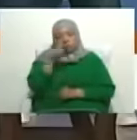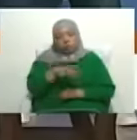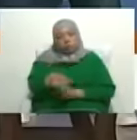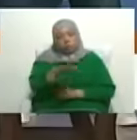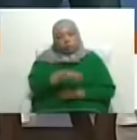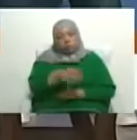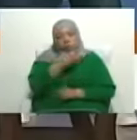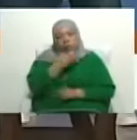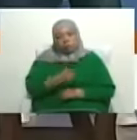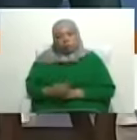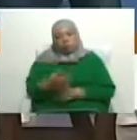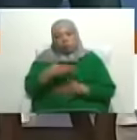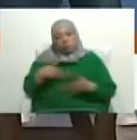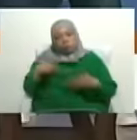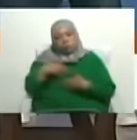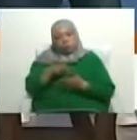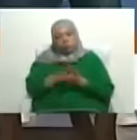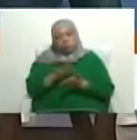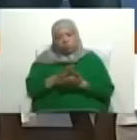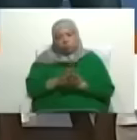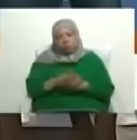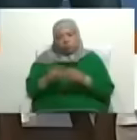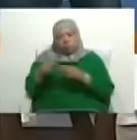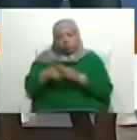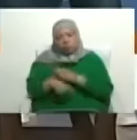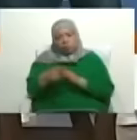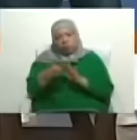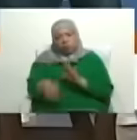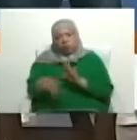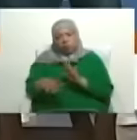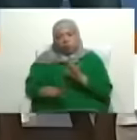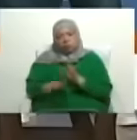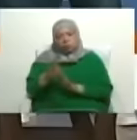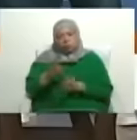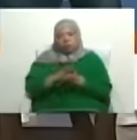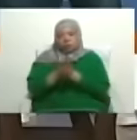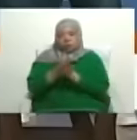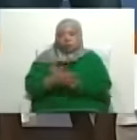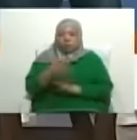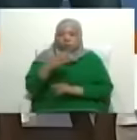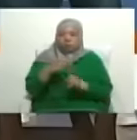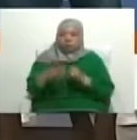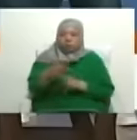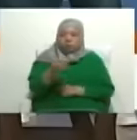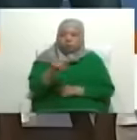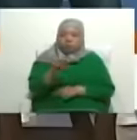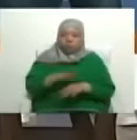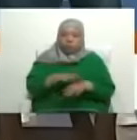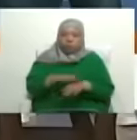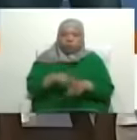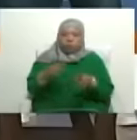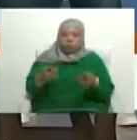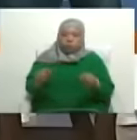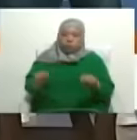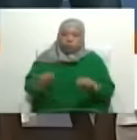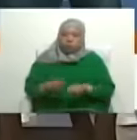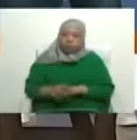la recuperación del estado de bienestar. Tiene profundo derecho de que se levanten las sanciones que ustedes pidieron. Delincuentes.